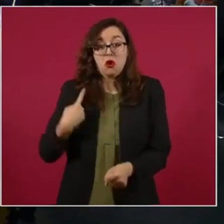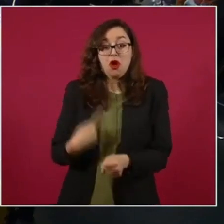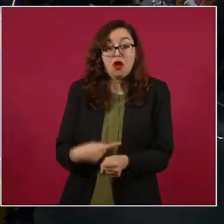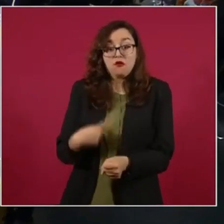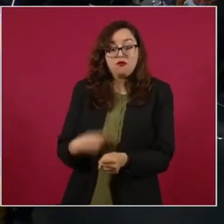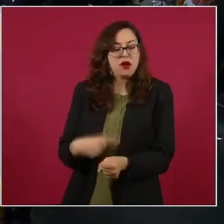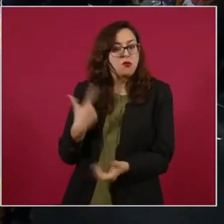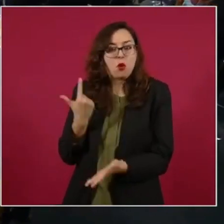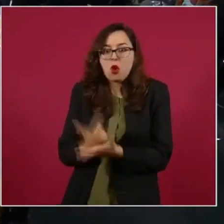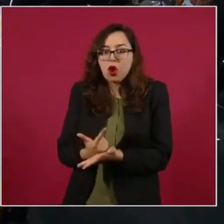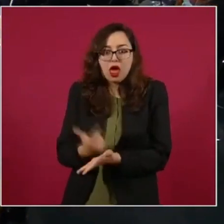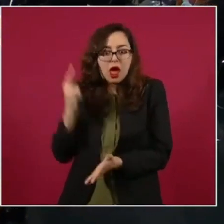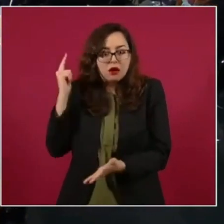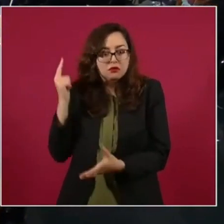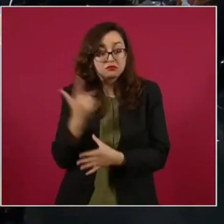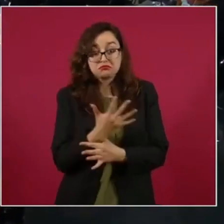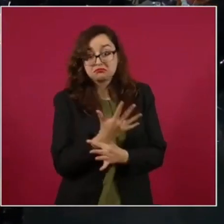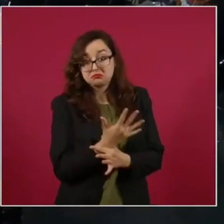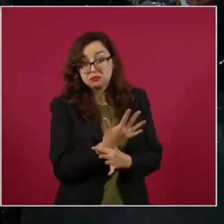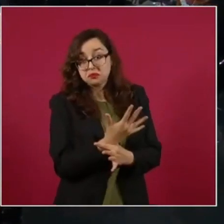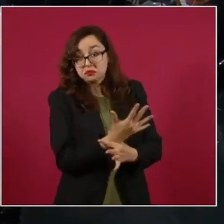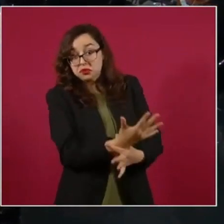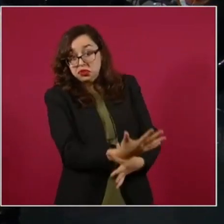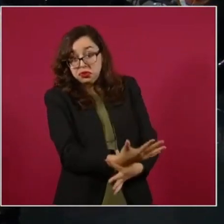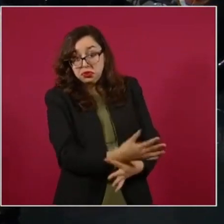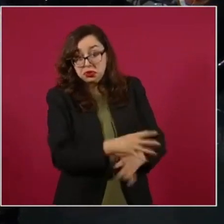de gravedad, porque